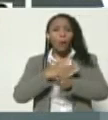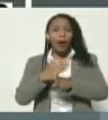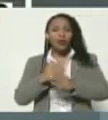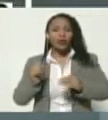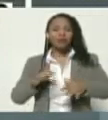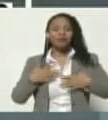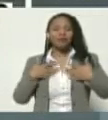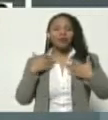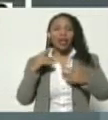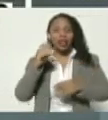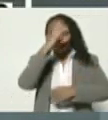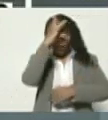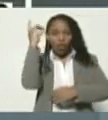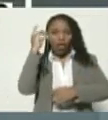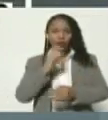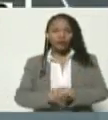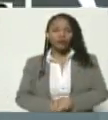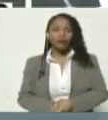emoción, Diosdado.